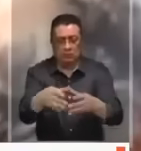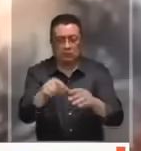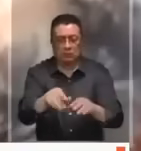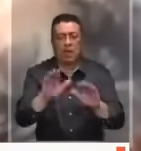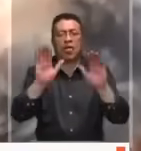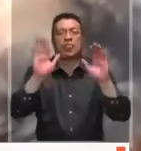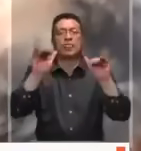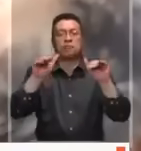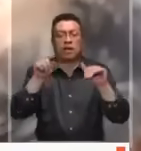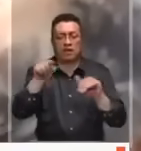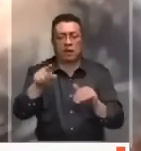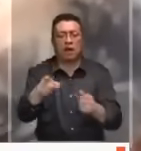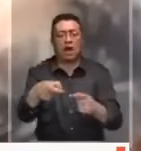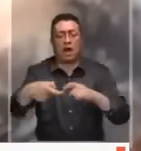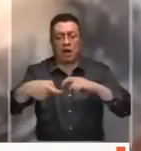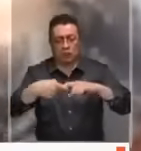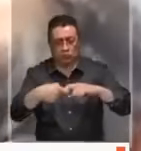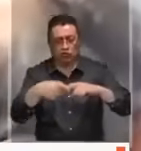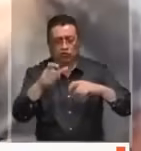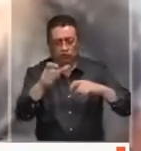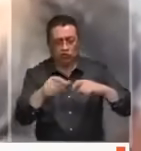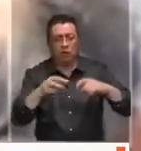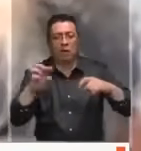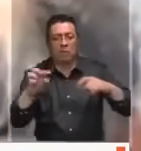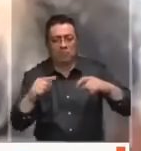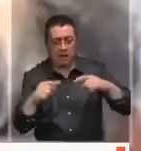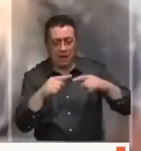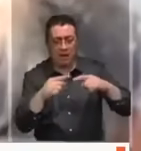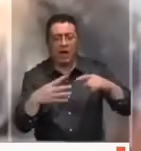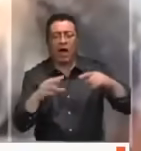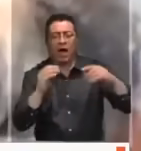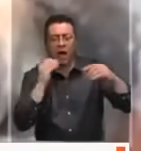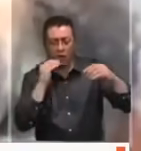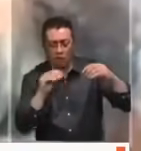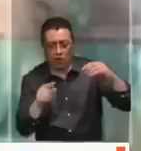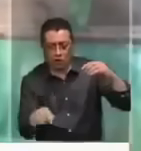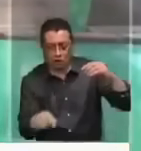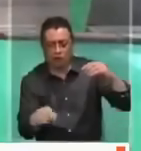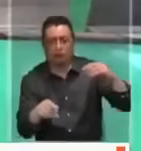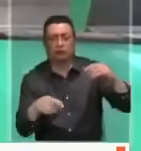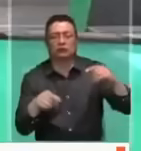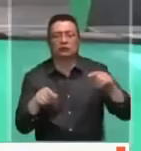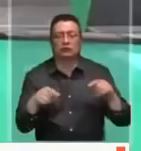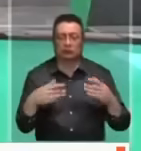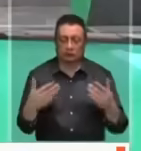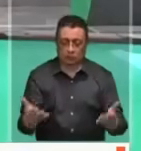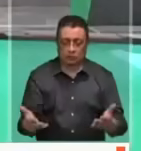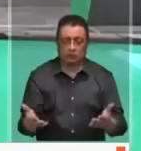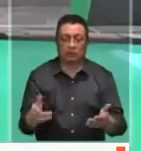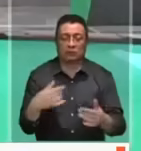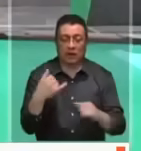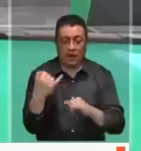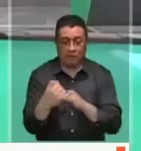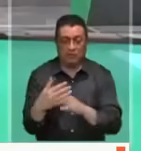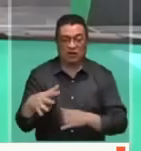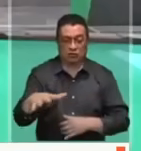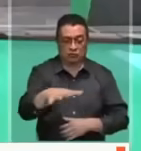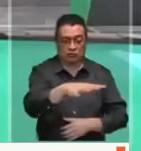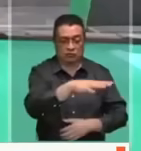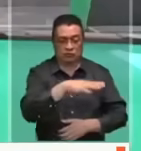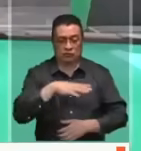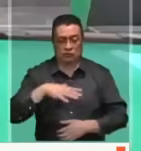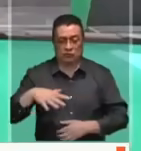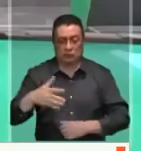despedida a su esposo, padre, abuelo. Entonces, como amigos,